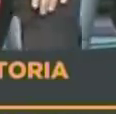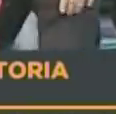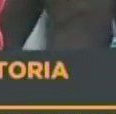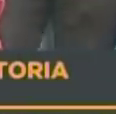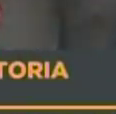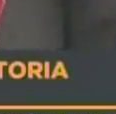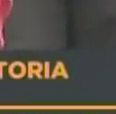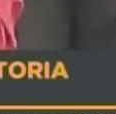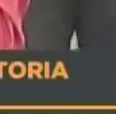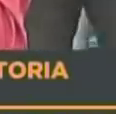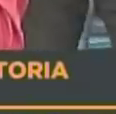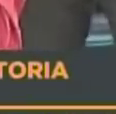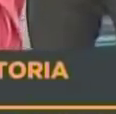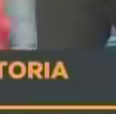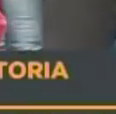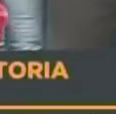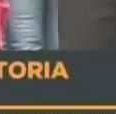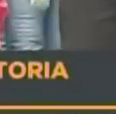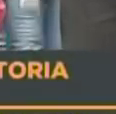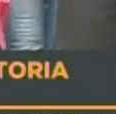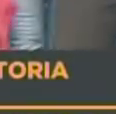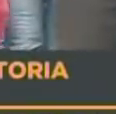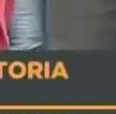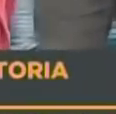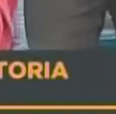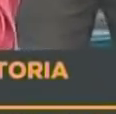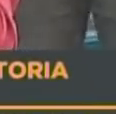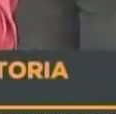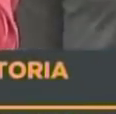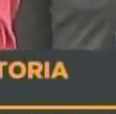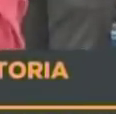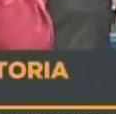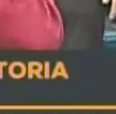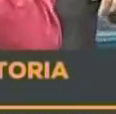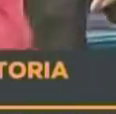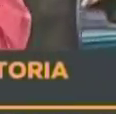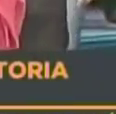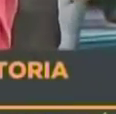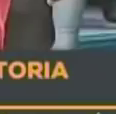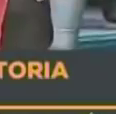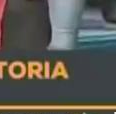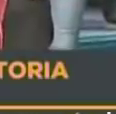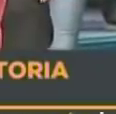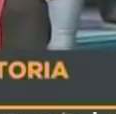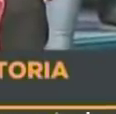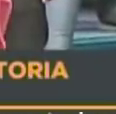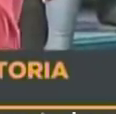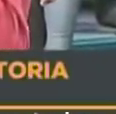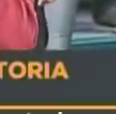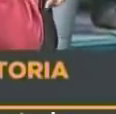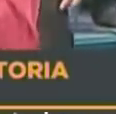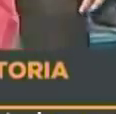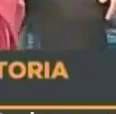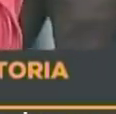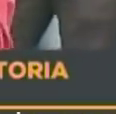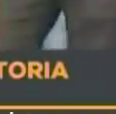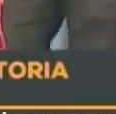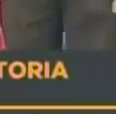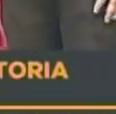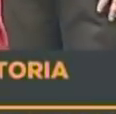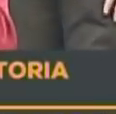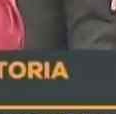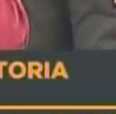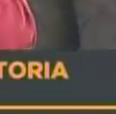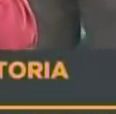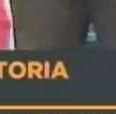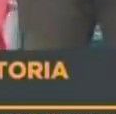en Barinas a Nicolás Maduro, nuestro presidente, nuestro candidato y segundo.